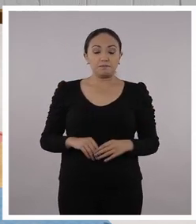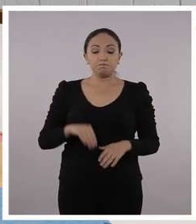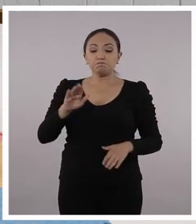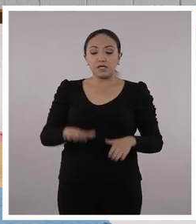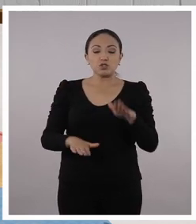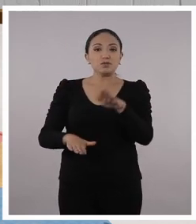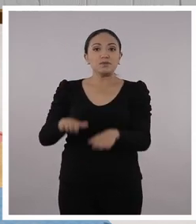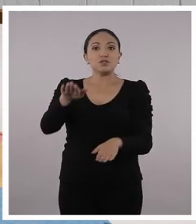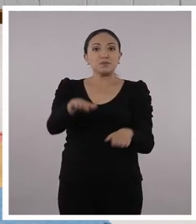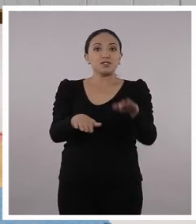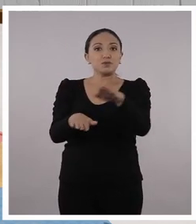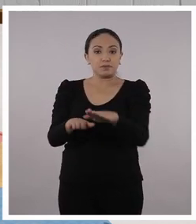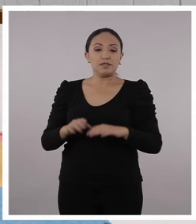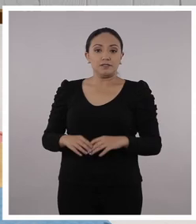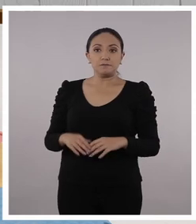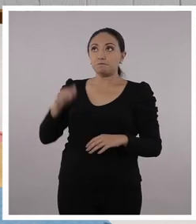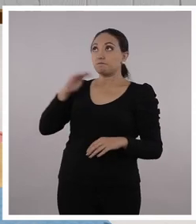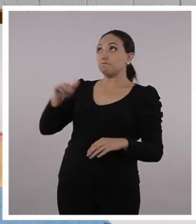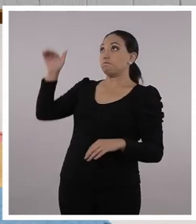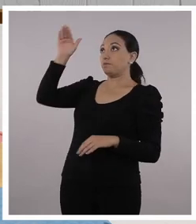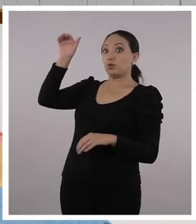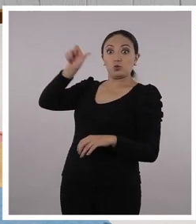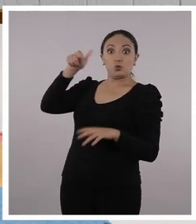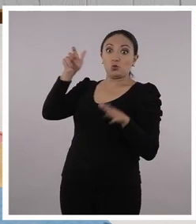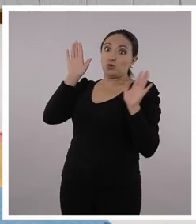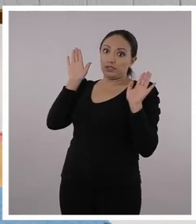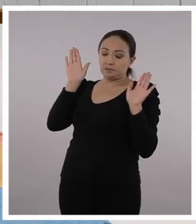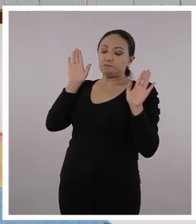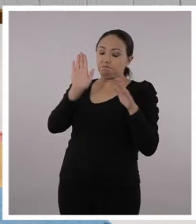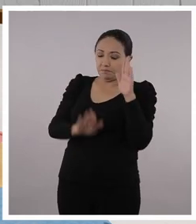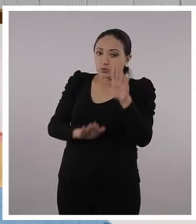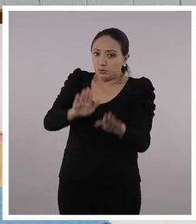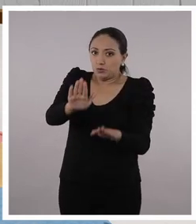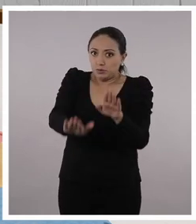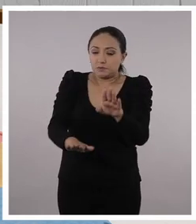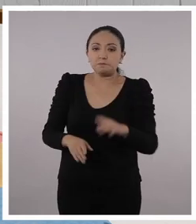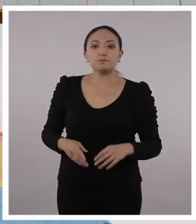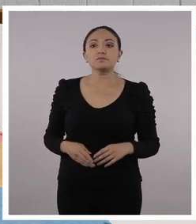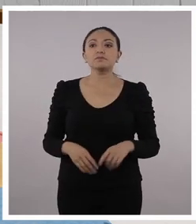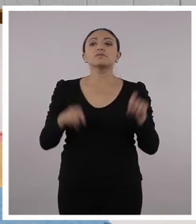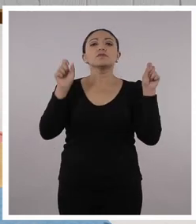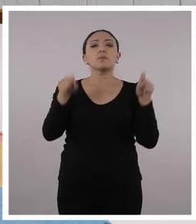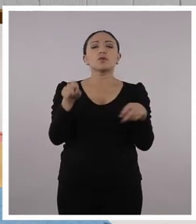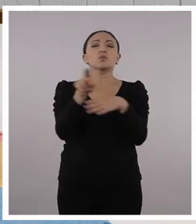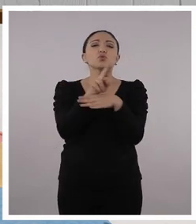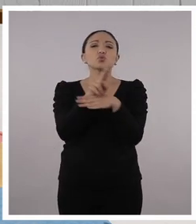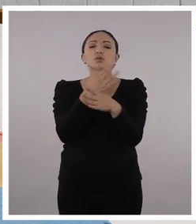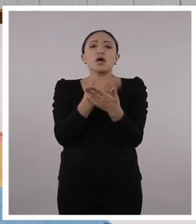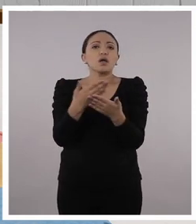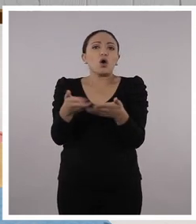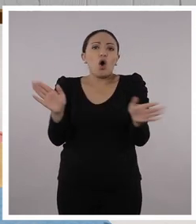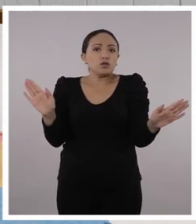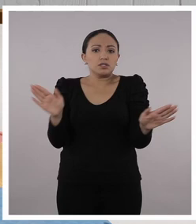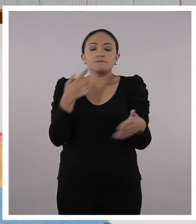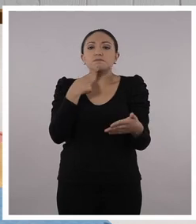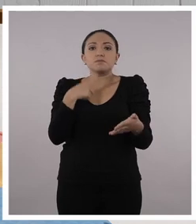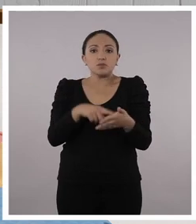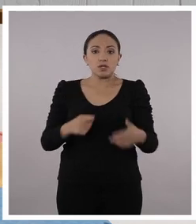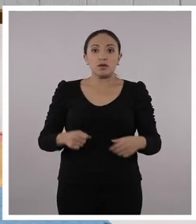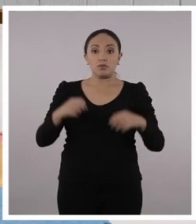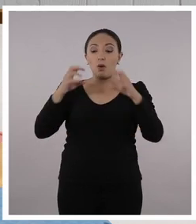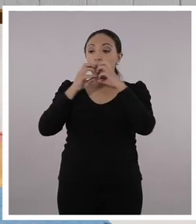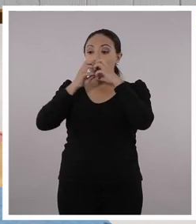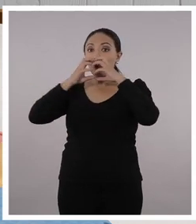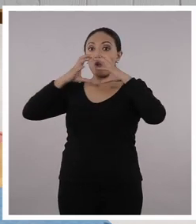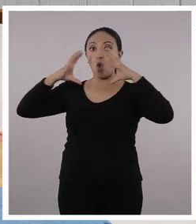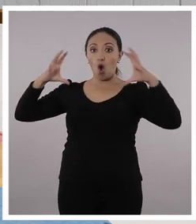decir, dando los primeros pasos. De otra altura. De otra altura. Y un poco la idea es que podemos usar algunos objetos que llamen su atención, como por